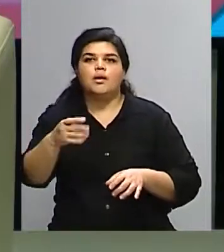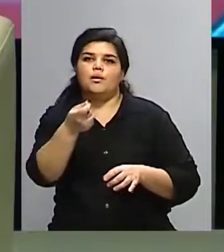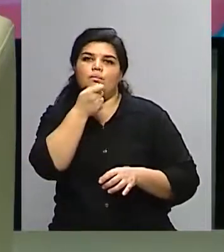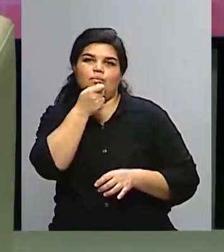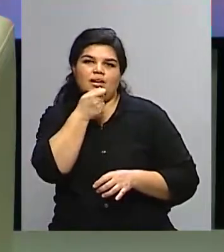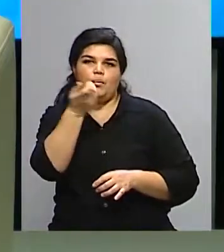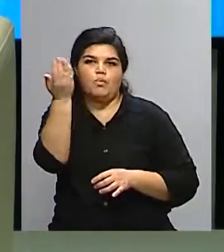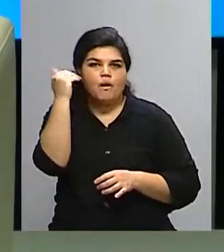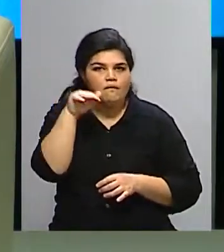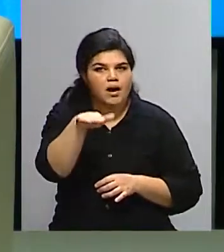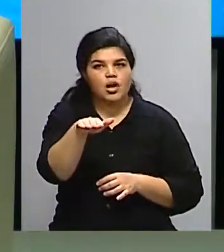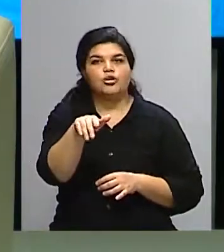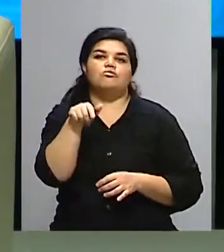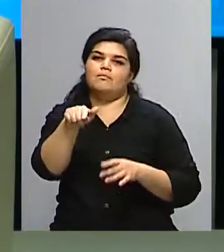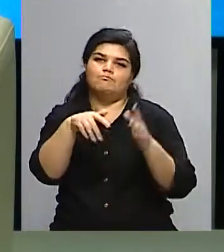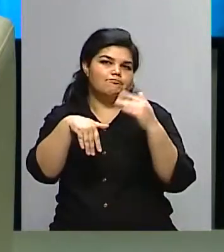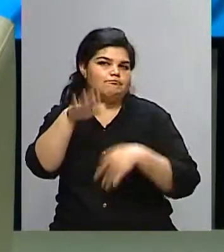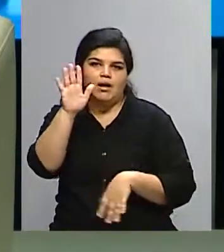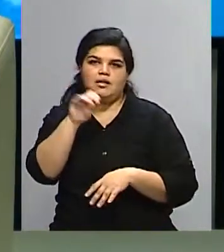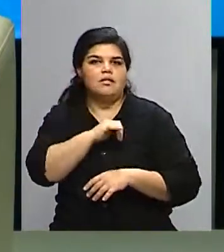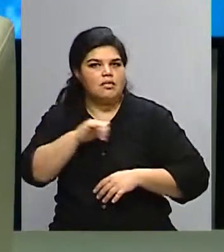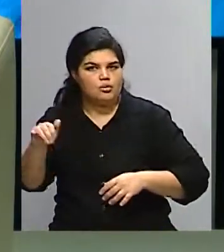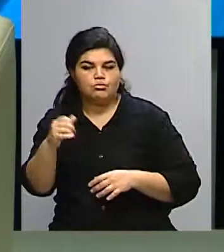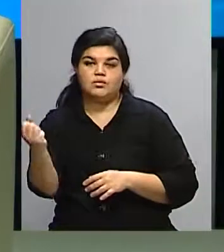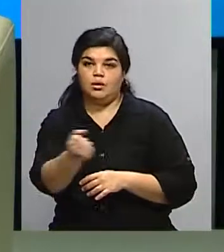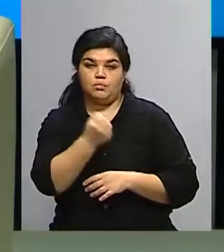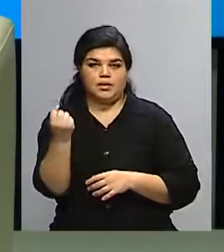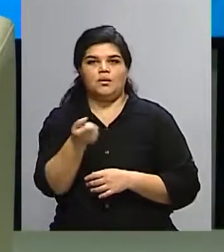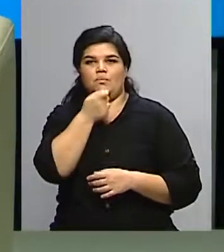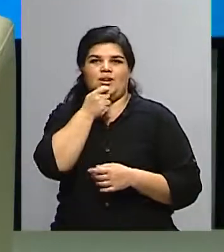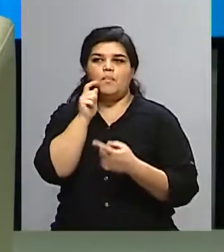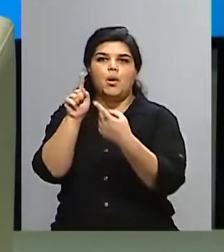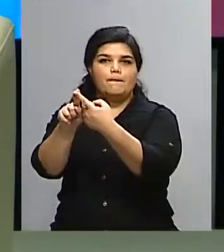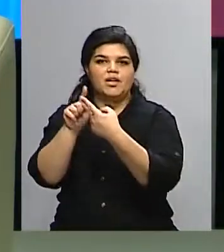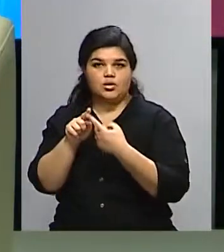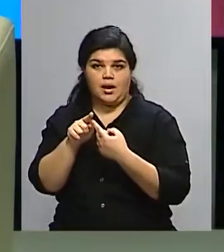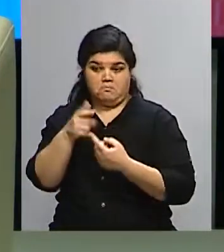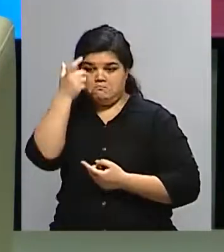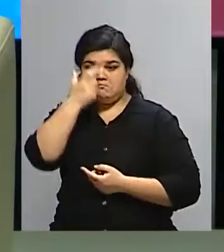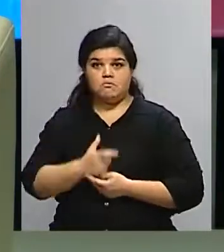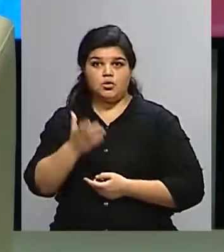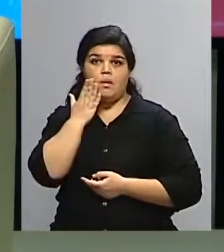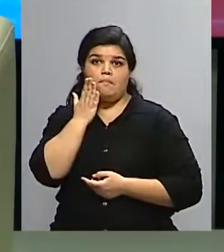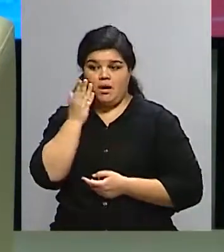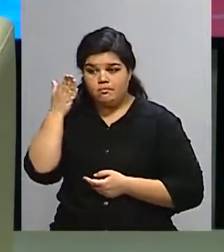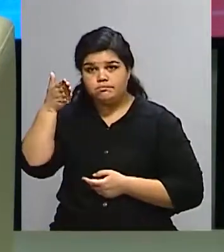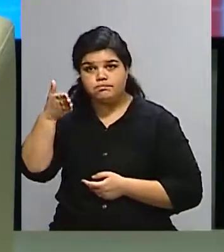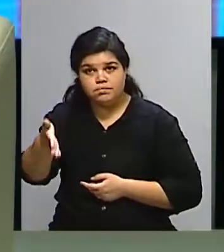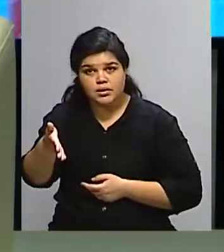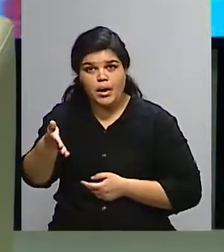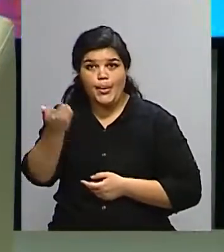bancarias, fundamentalmente en lo que tiene que ver con la atención, ya sea personal, de cuando la persona concurre al banco, y también